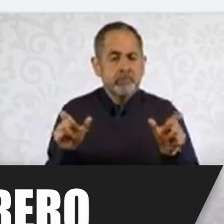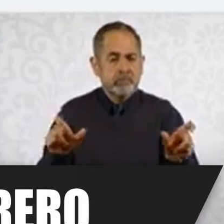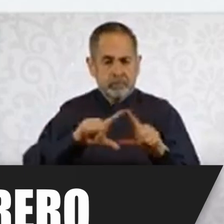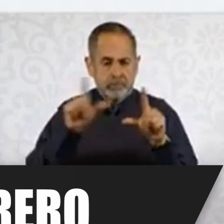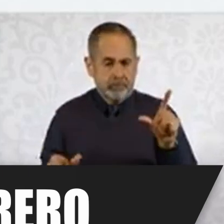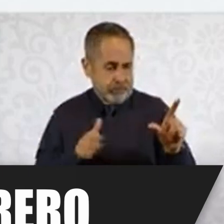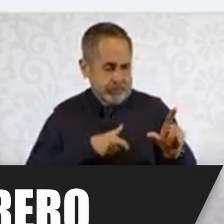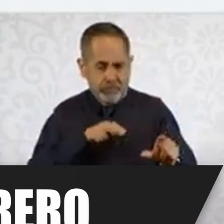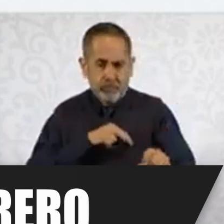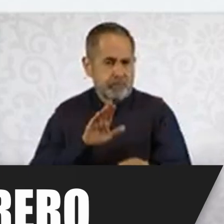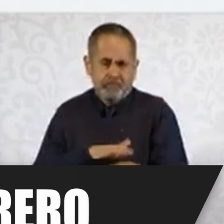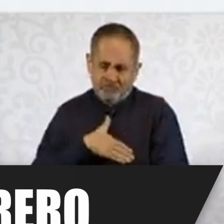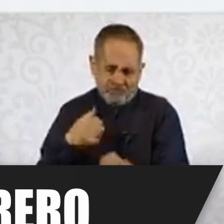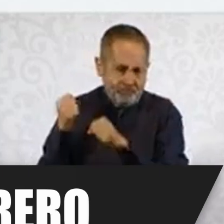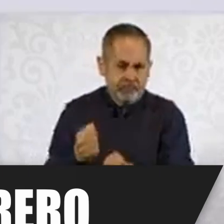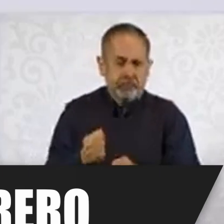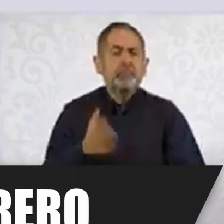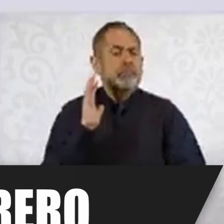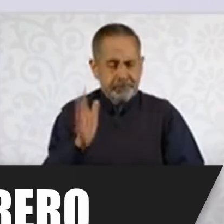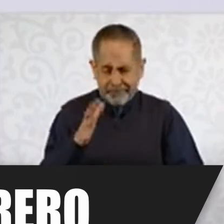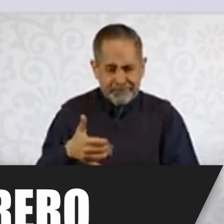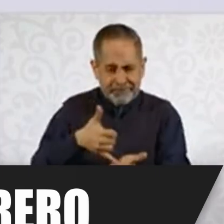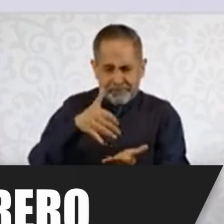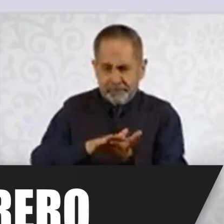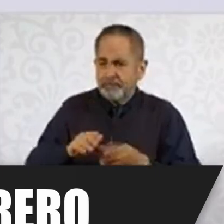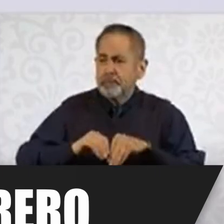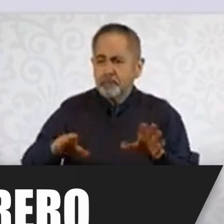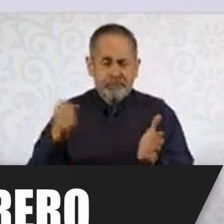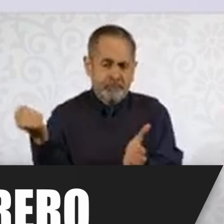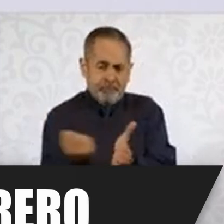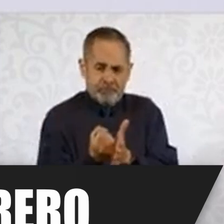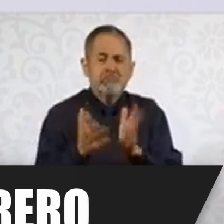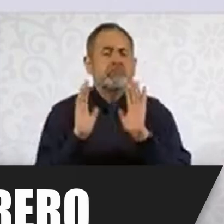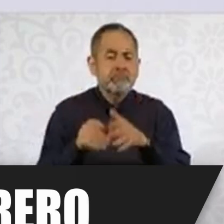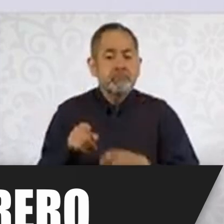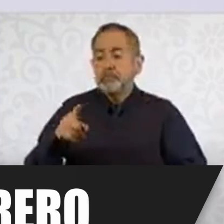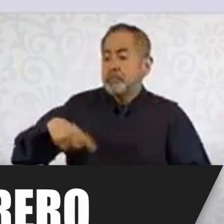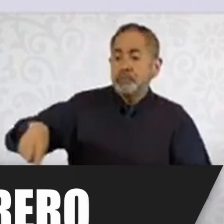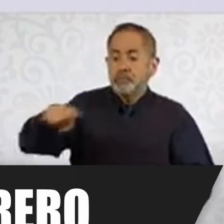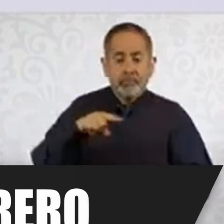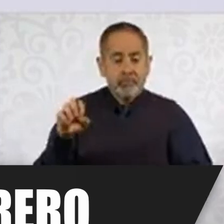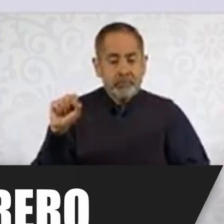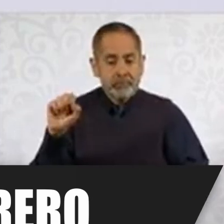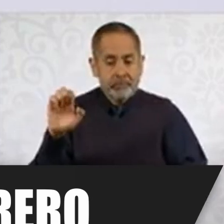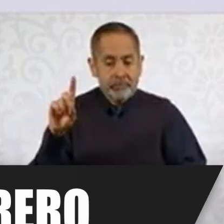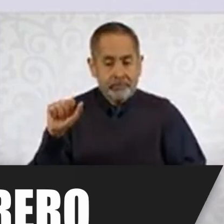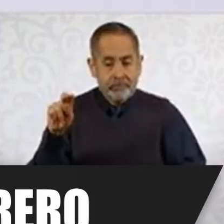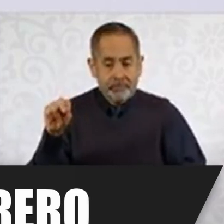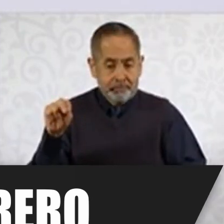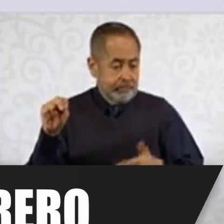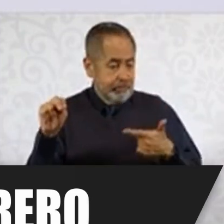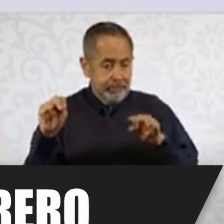Nacional. Ya fue publicada la reforma de que la Guardia es parte de la Secretaría de la Defensa